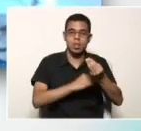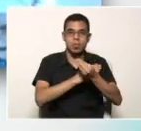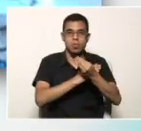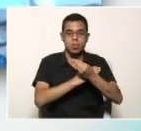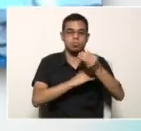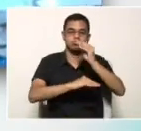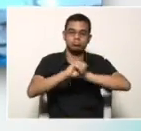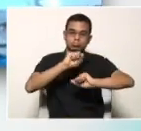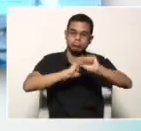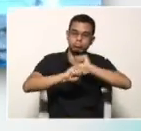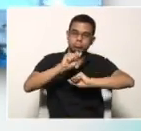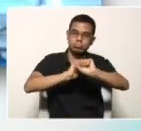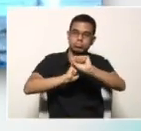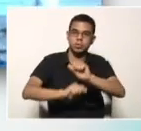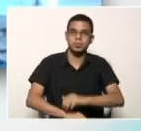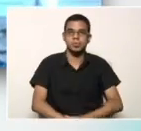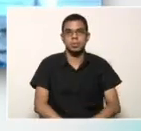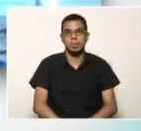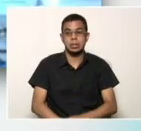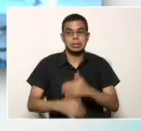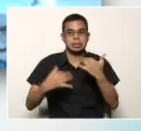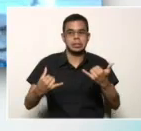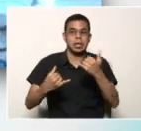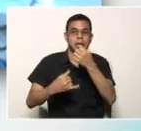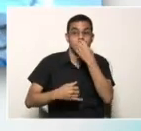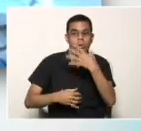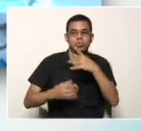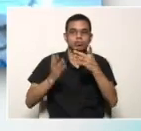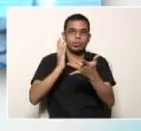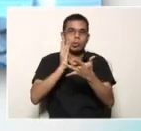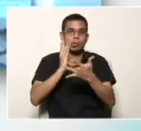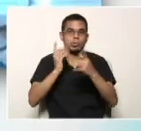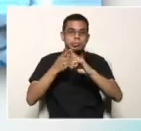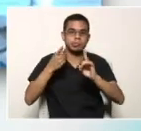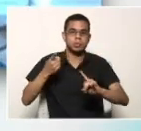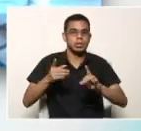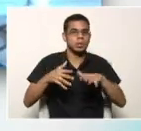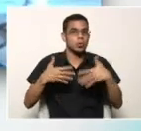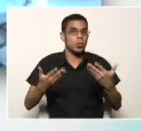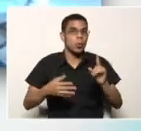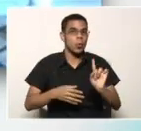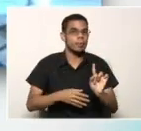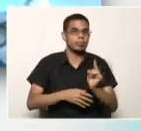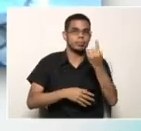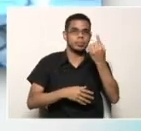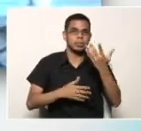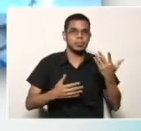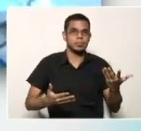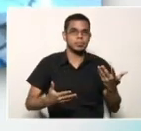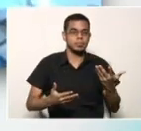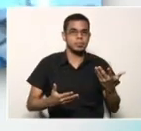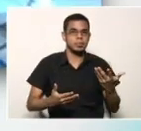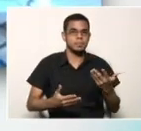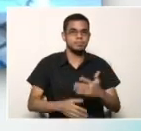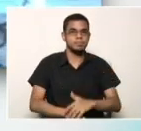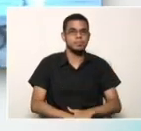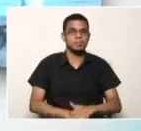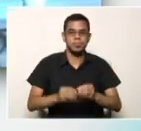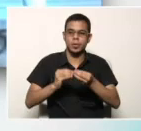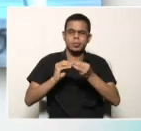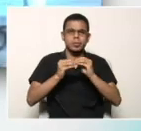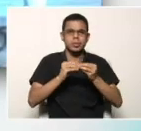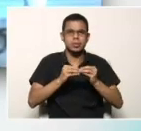casos que estamos manejando artefactos eléctricos, lo primero que debemos tomar en cuenta es tenerlos siempre en su momento de